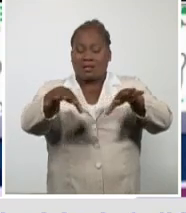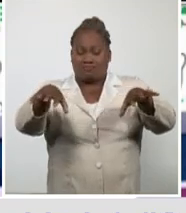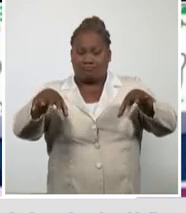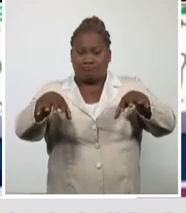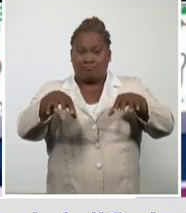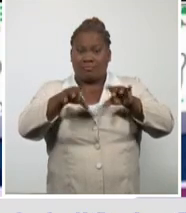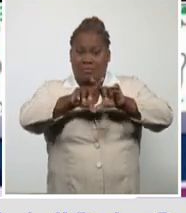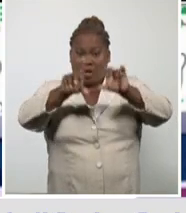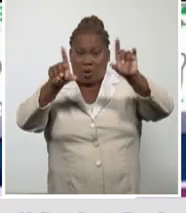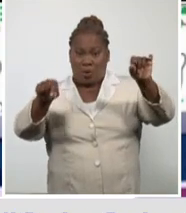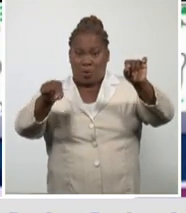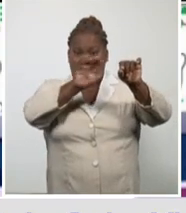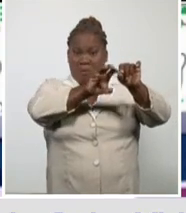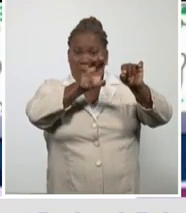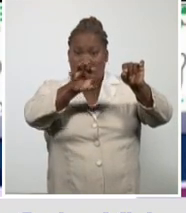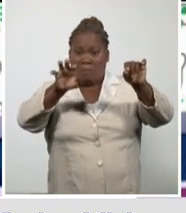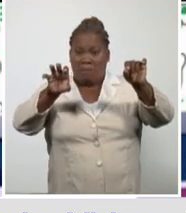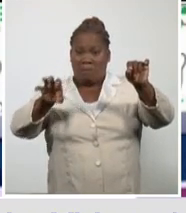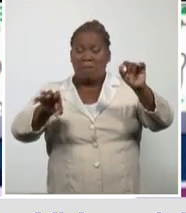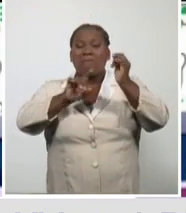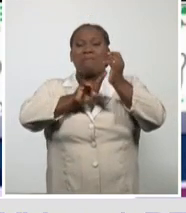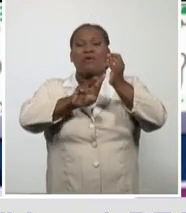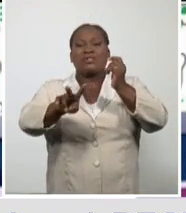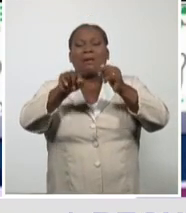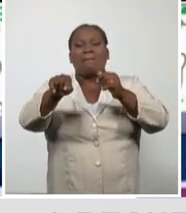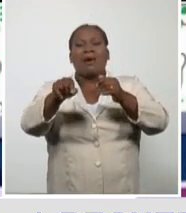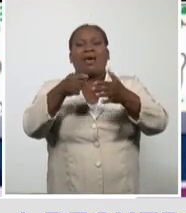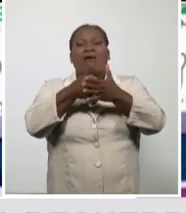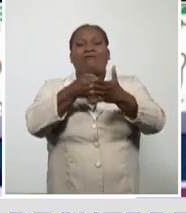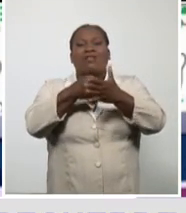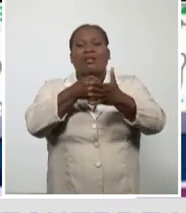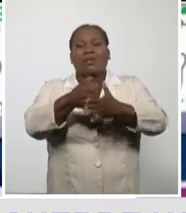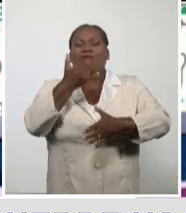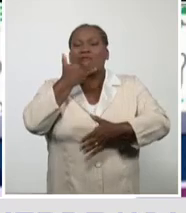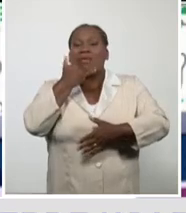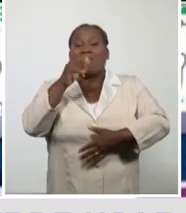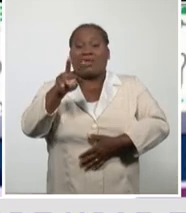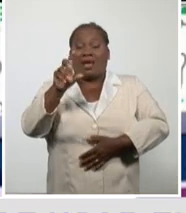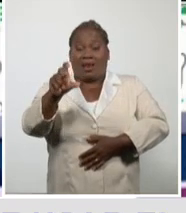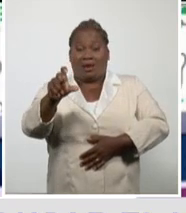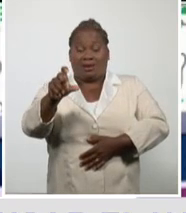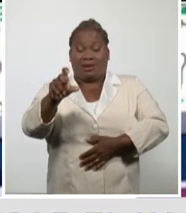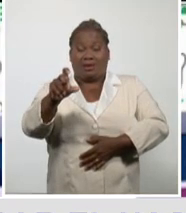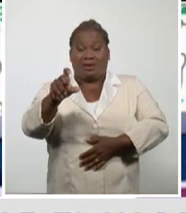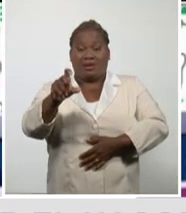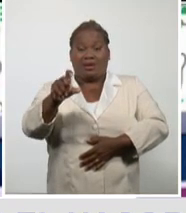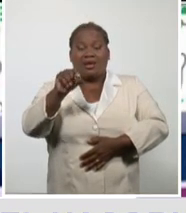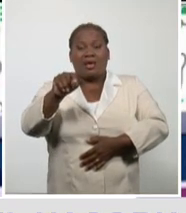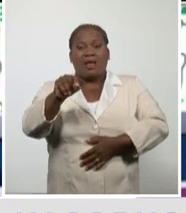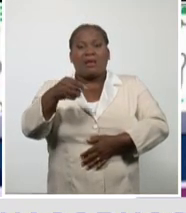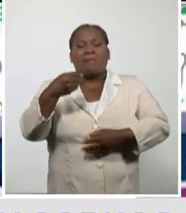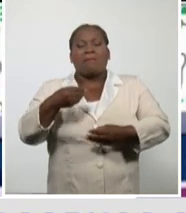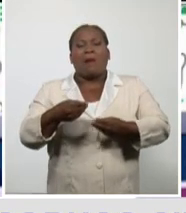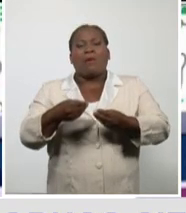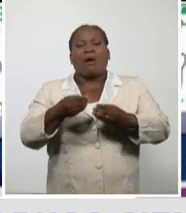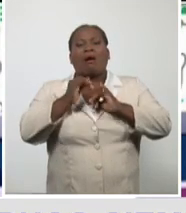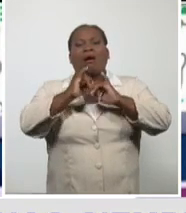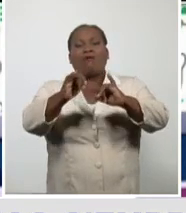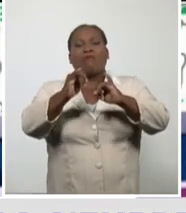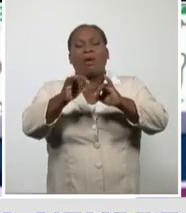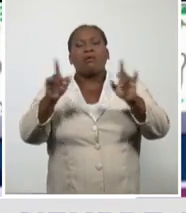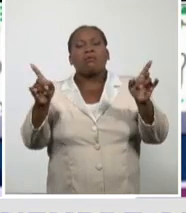para enfrentar la COVID-19. Desde Villa Clara, por ejemplo, le entregaremos un